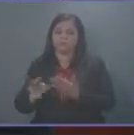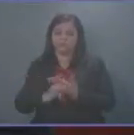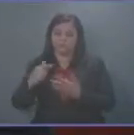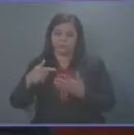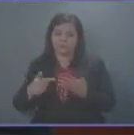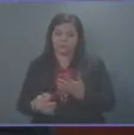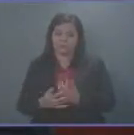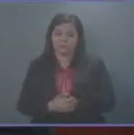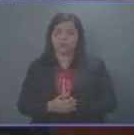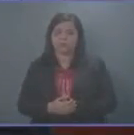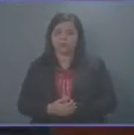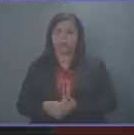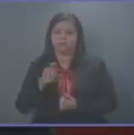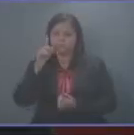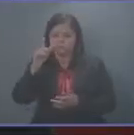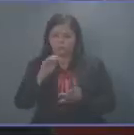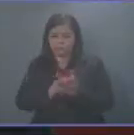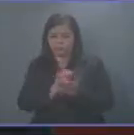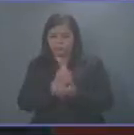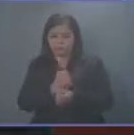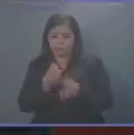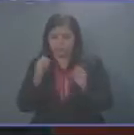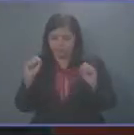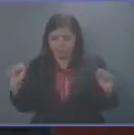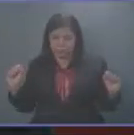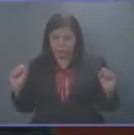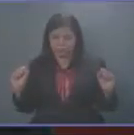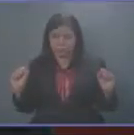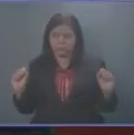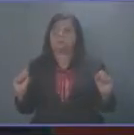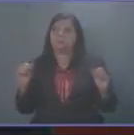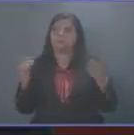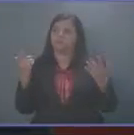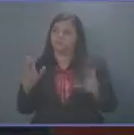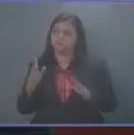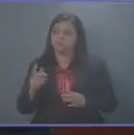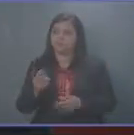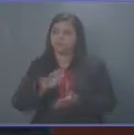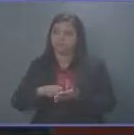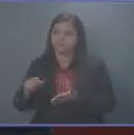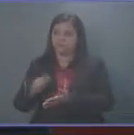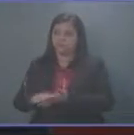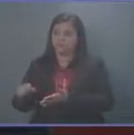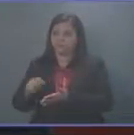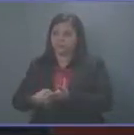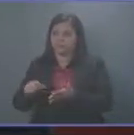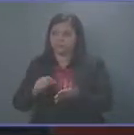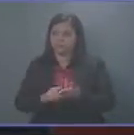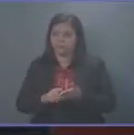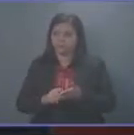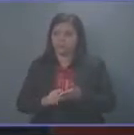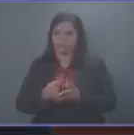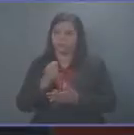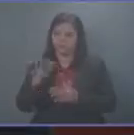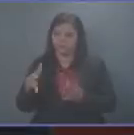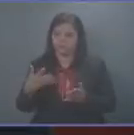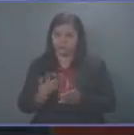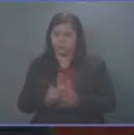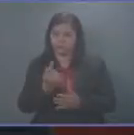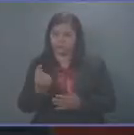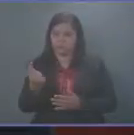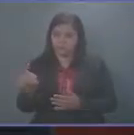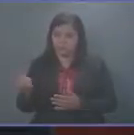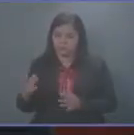decreto. Dios, Unión, Libertad. Y tiene la firma de la mayoría de miembros de la Comisión